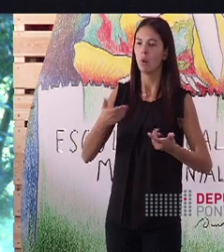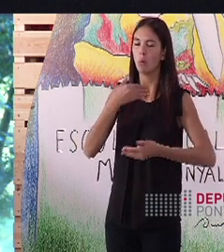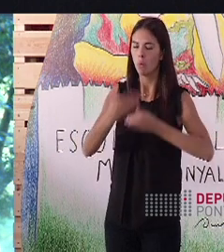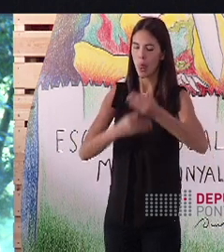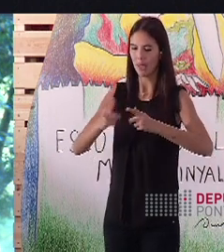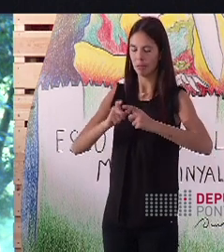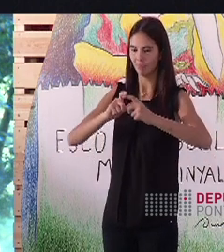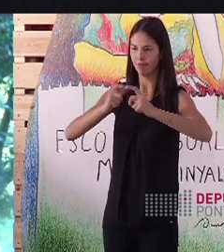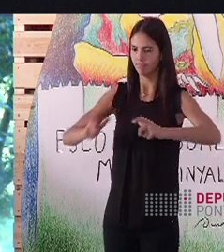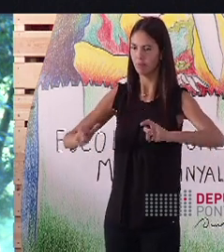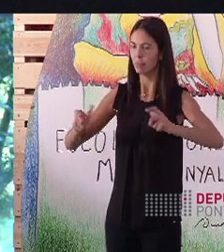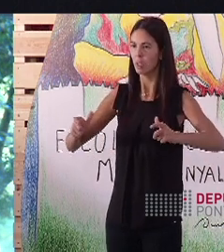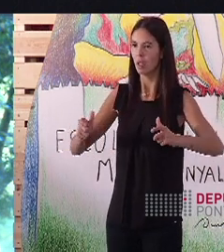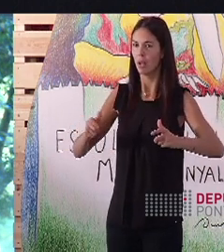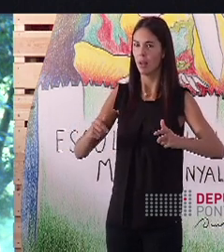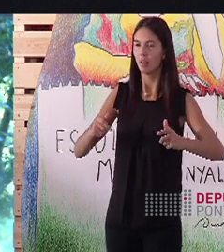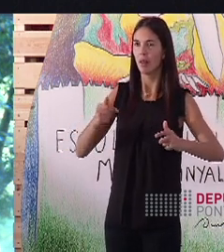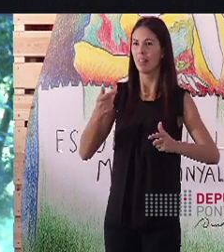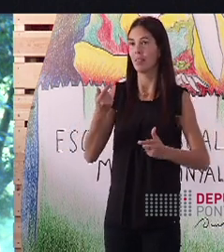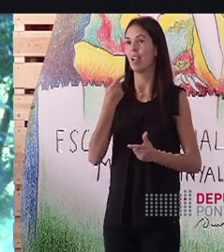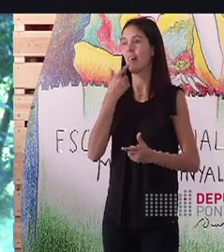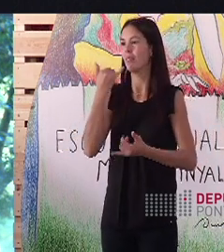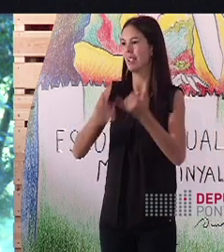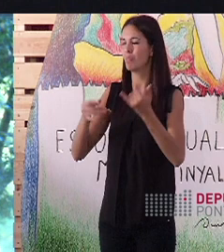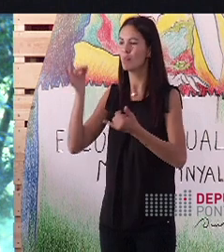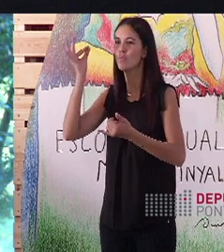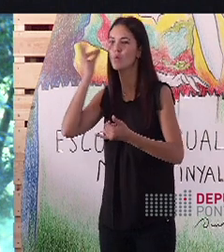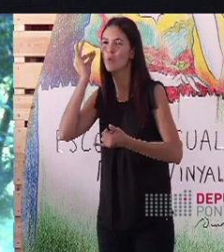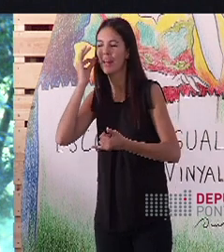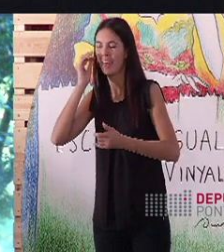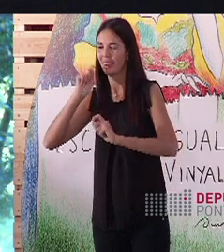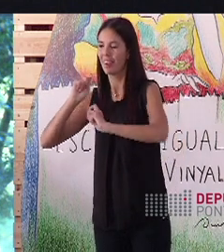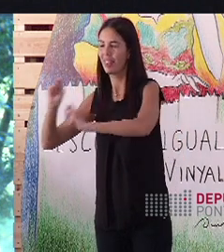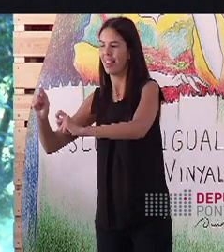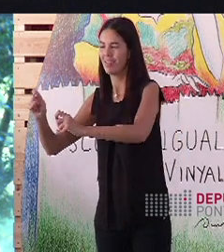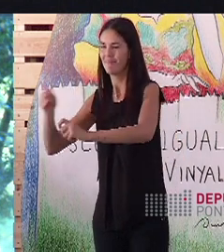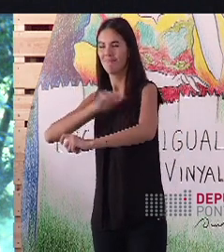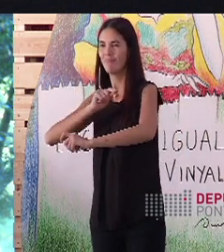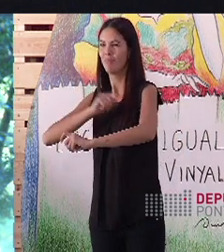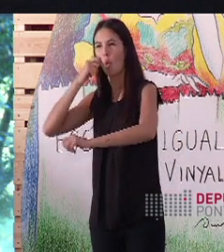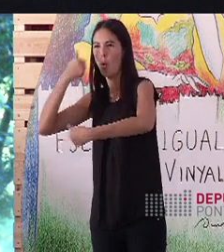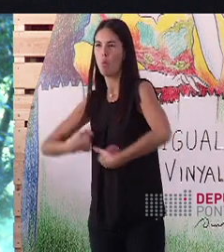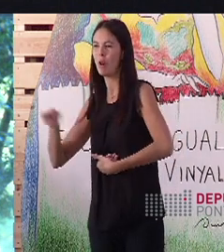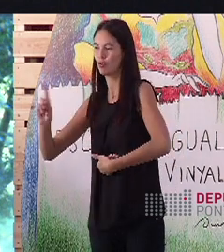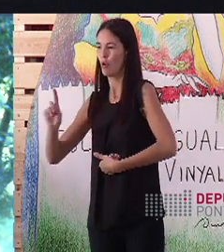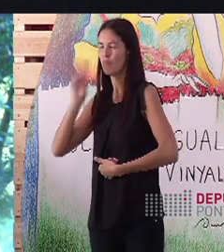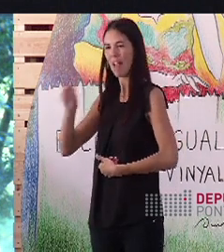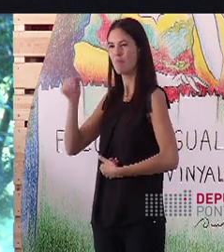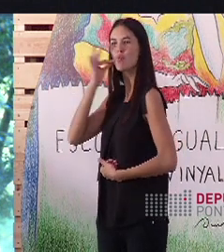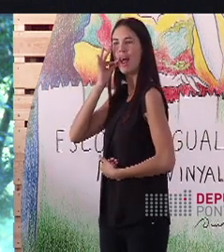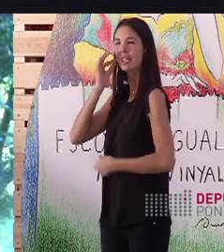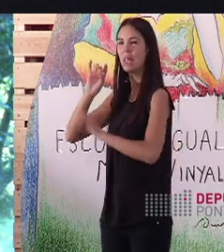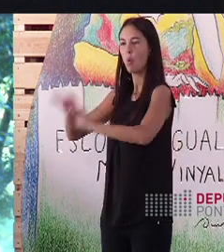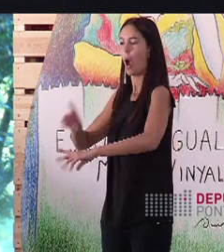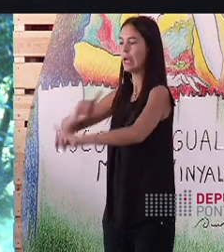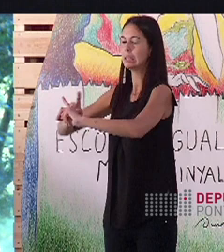de lo que diría Amelia Tiganus, de deshumanizar a las mujeres y de vernos solamente como sexo, no